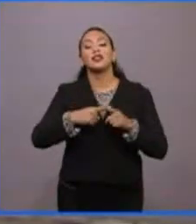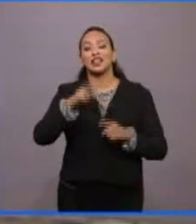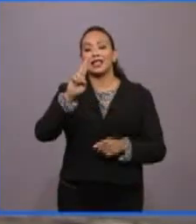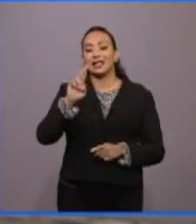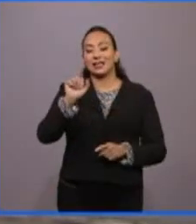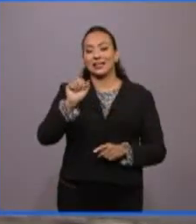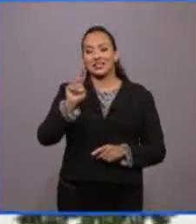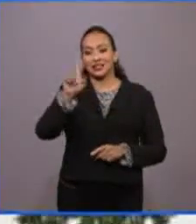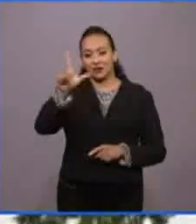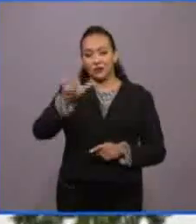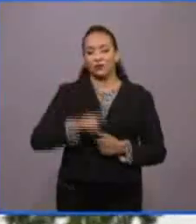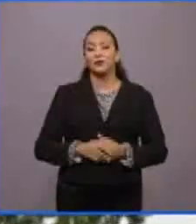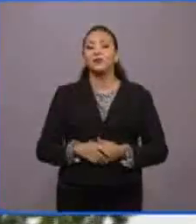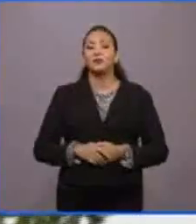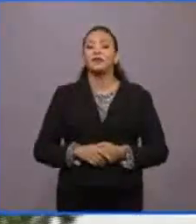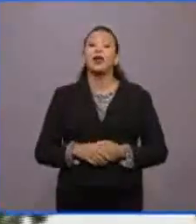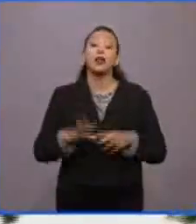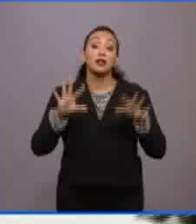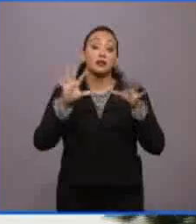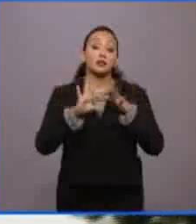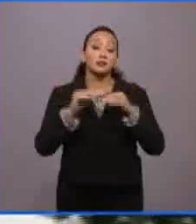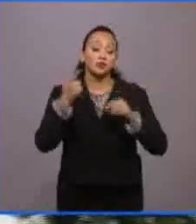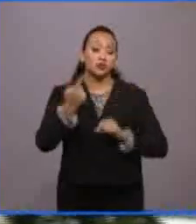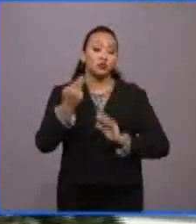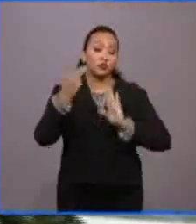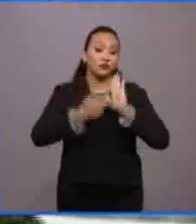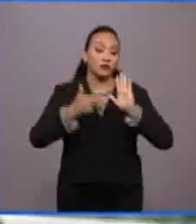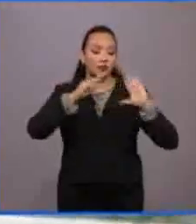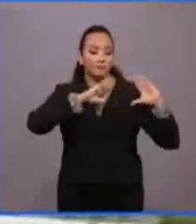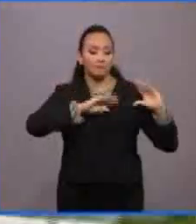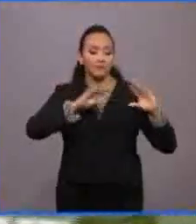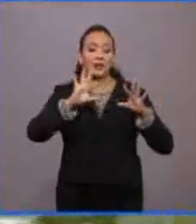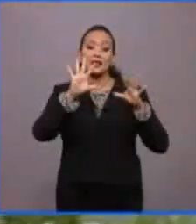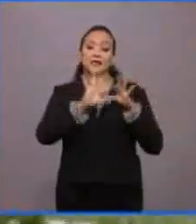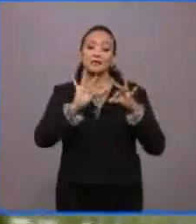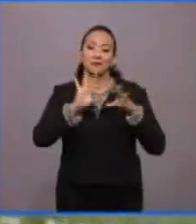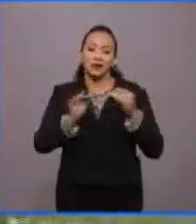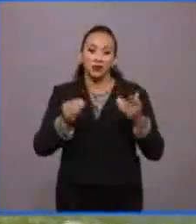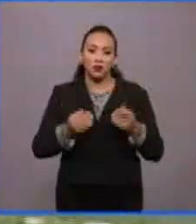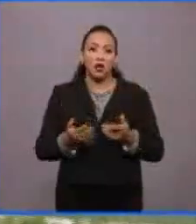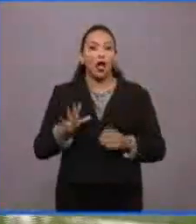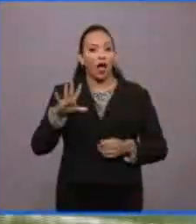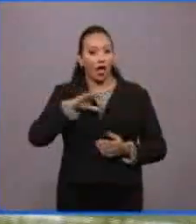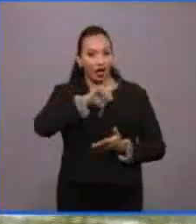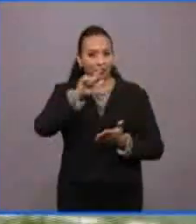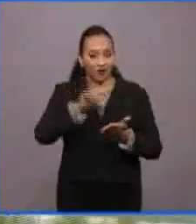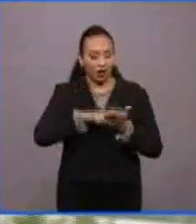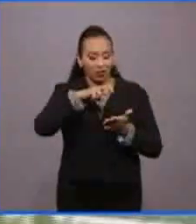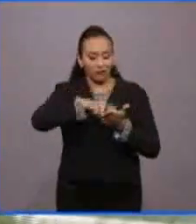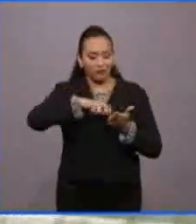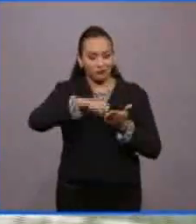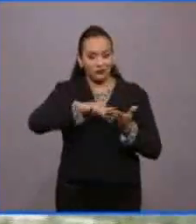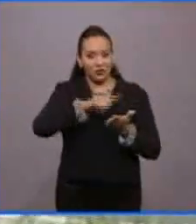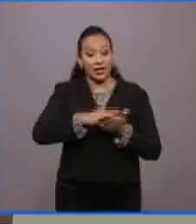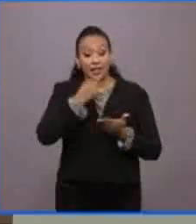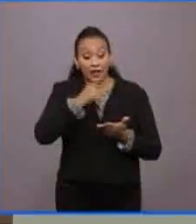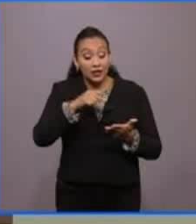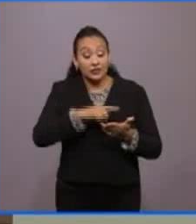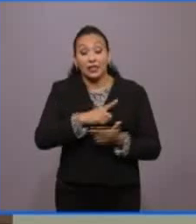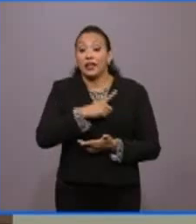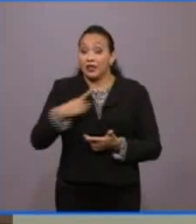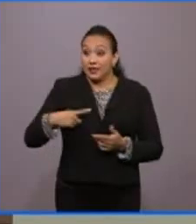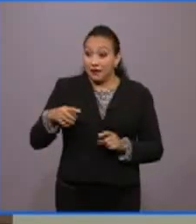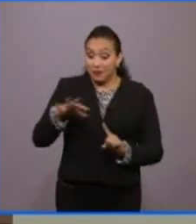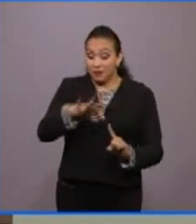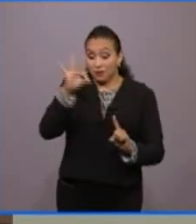Raúl Zeus Ávila Sánchez, al impartir el taller de análisis de sentencias, el mandato constitucional para organizar la elección de